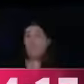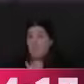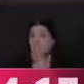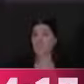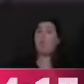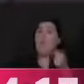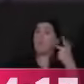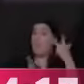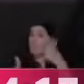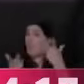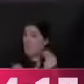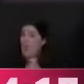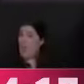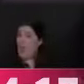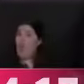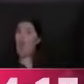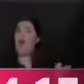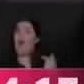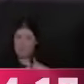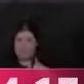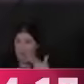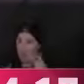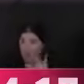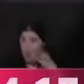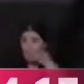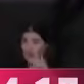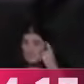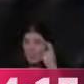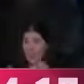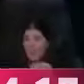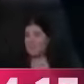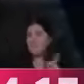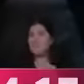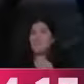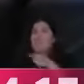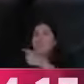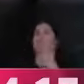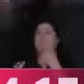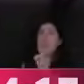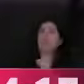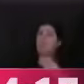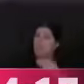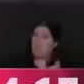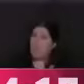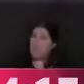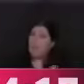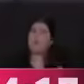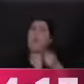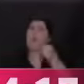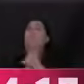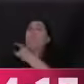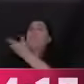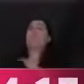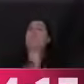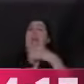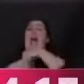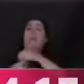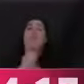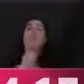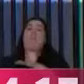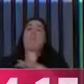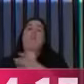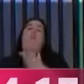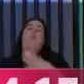Te negaste, preferiste. Pero ¿cómo me voy a negar a hacerlo si cada vez que entré en una empresa lo tuve que hacer? Vos que viviste siempre el Estado no lo hiciste nunca. Javier, si